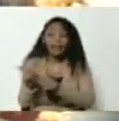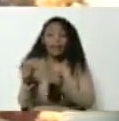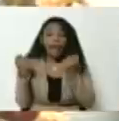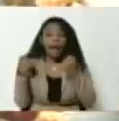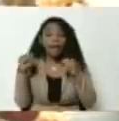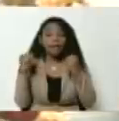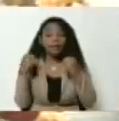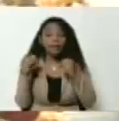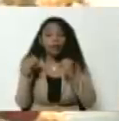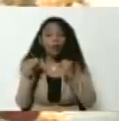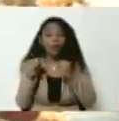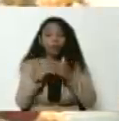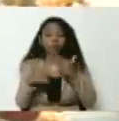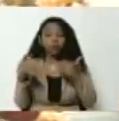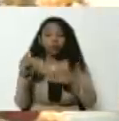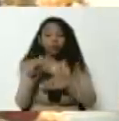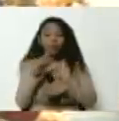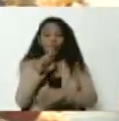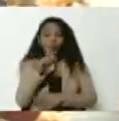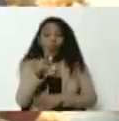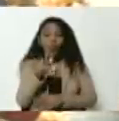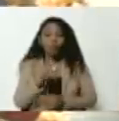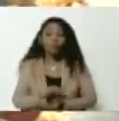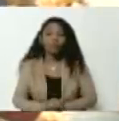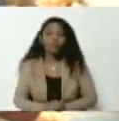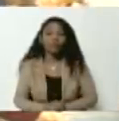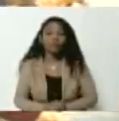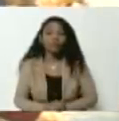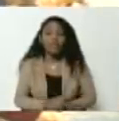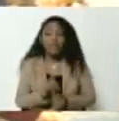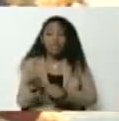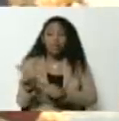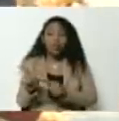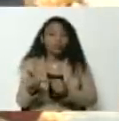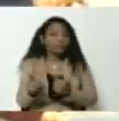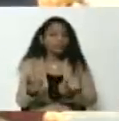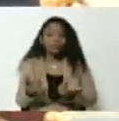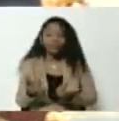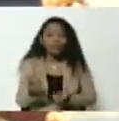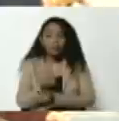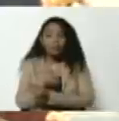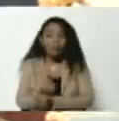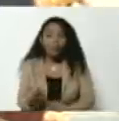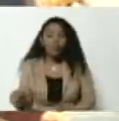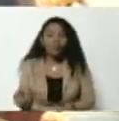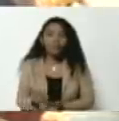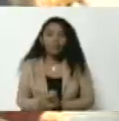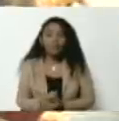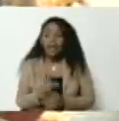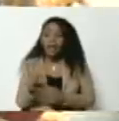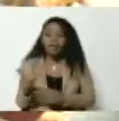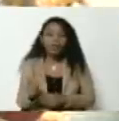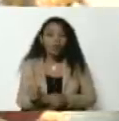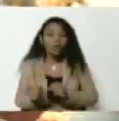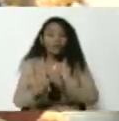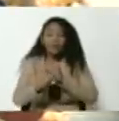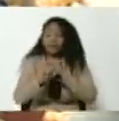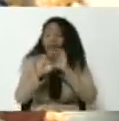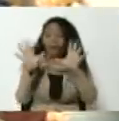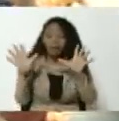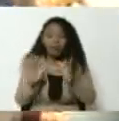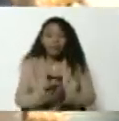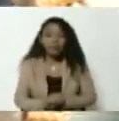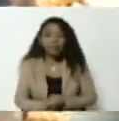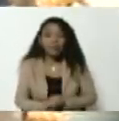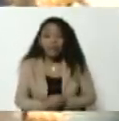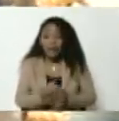ejercicio supremo de crueldad. Es inconcebible, es increíble